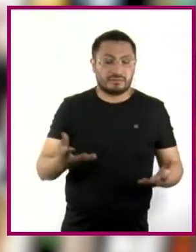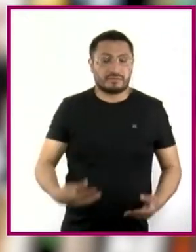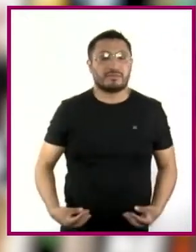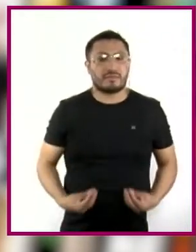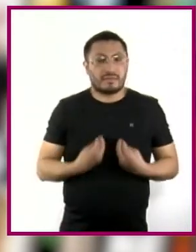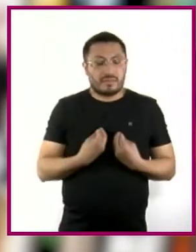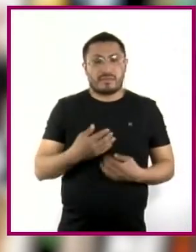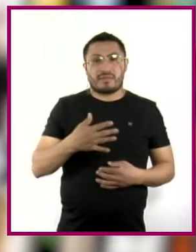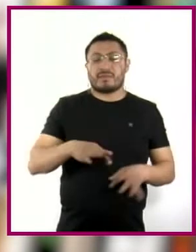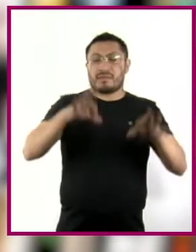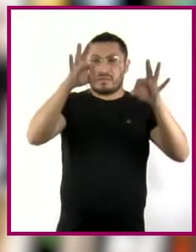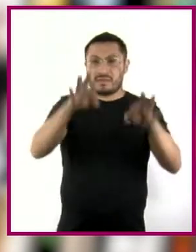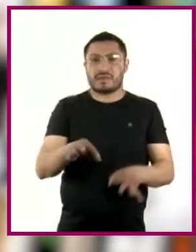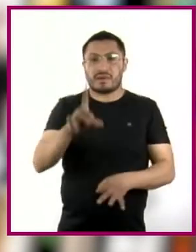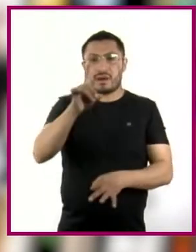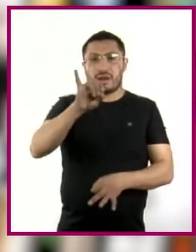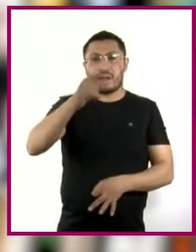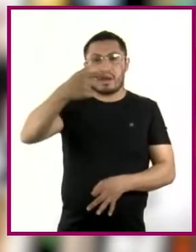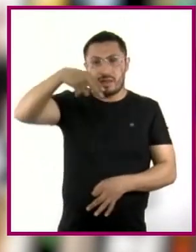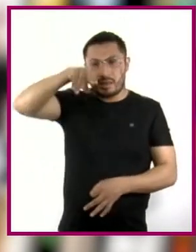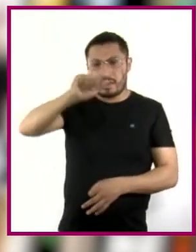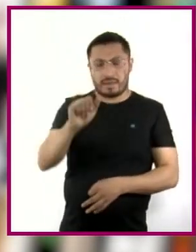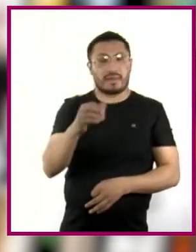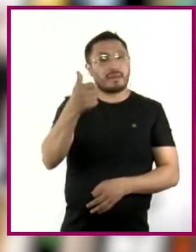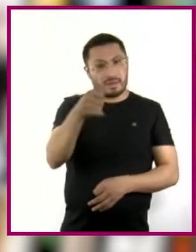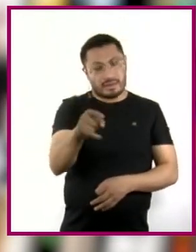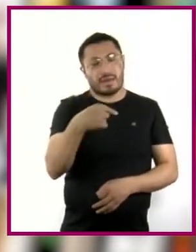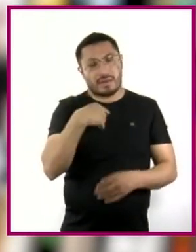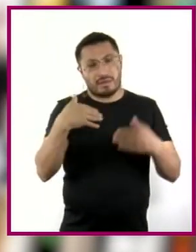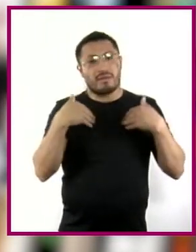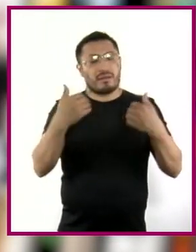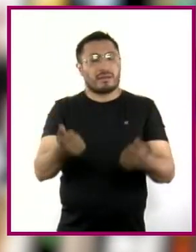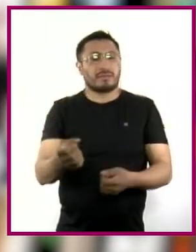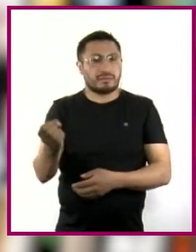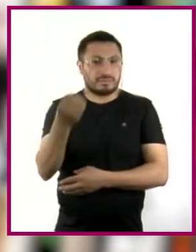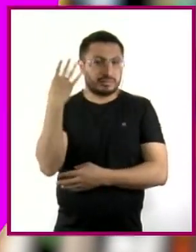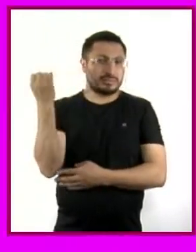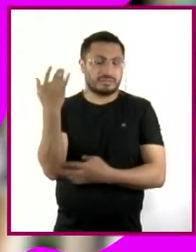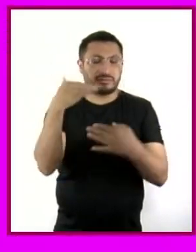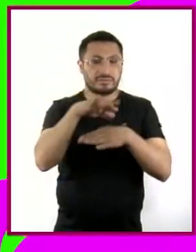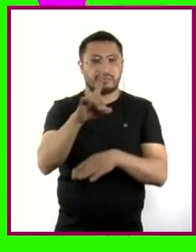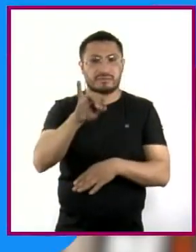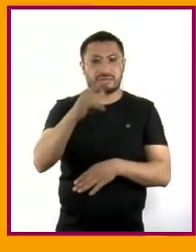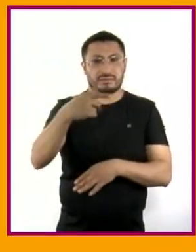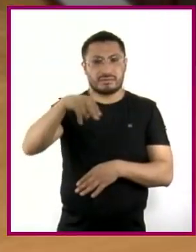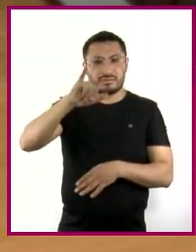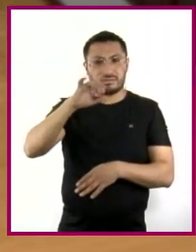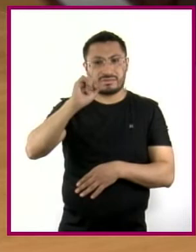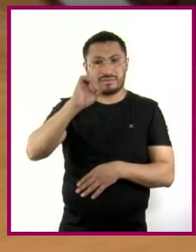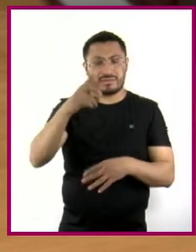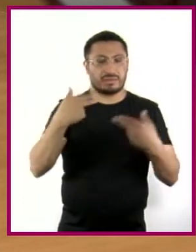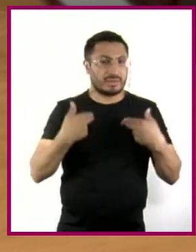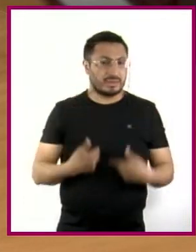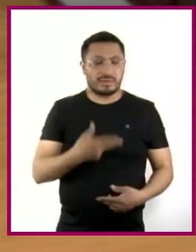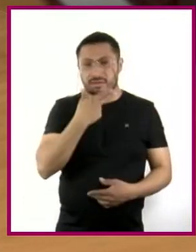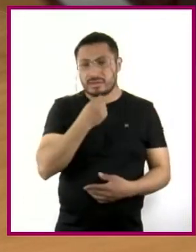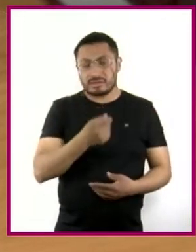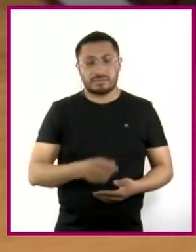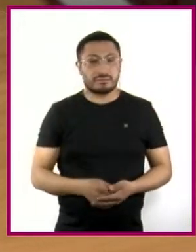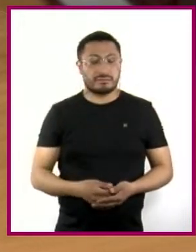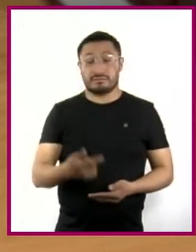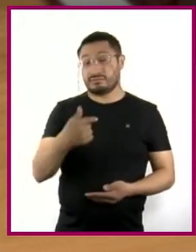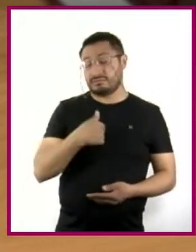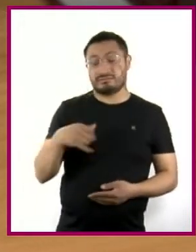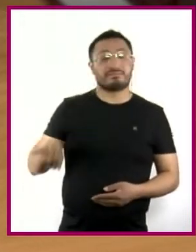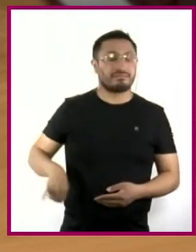humana sea digna, o al menos así entendí yo este discurso sobre la dignidad del hombre. Está